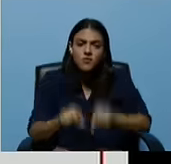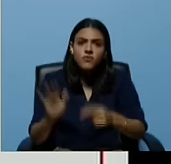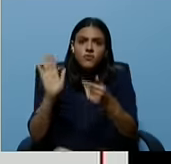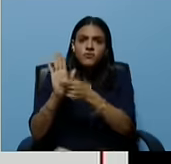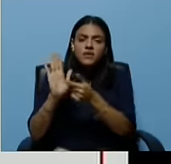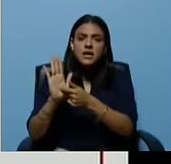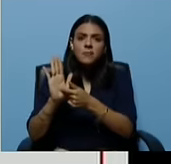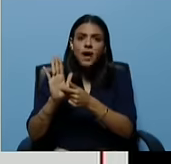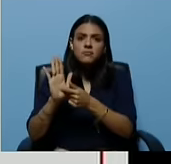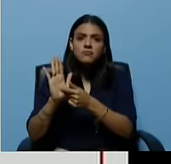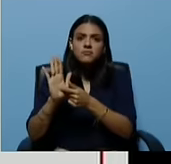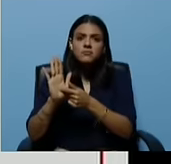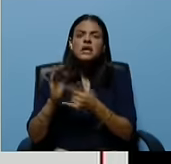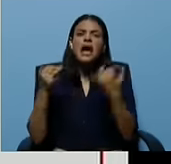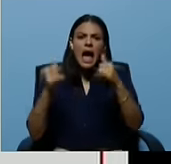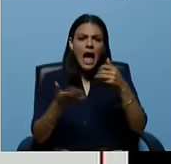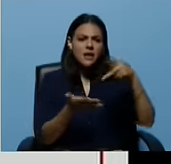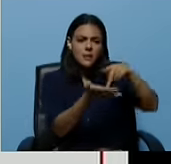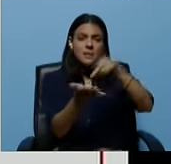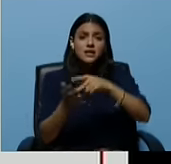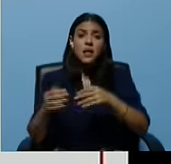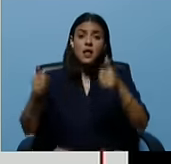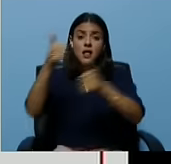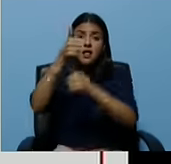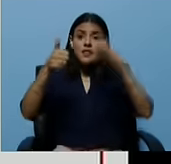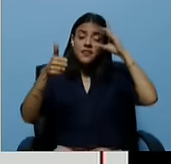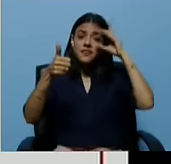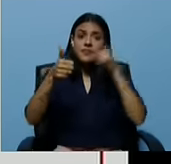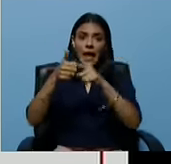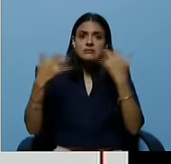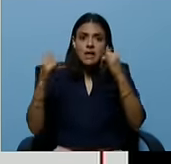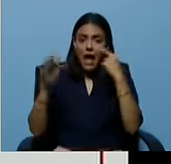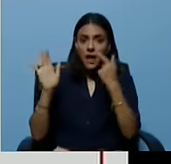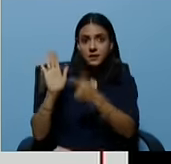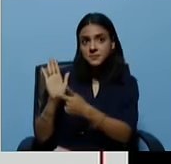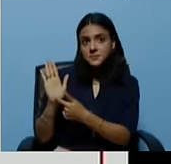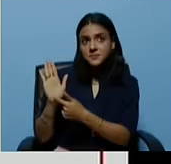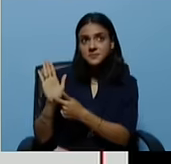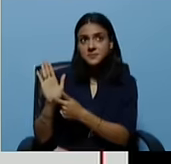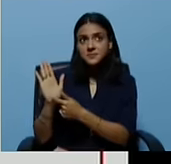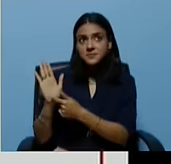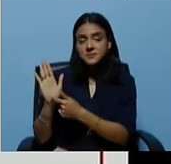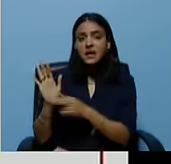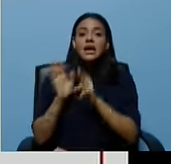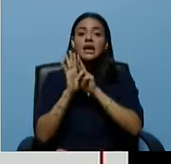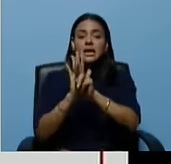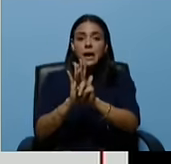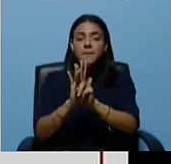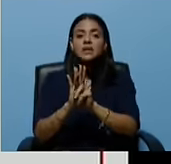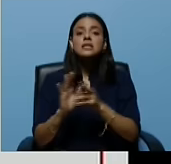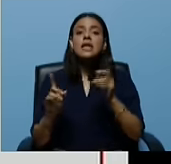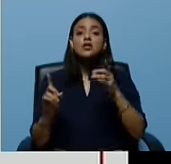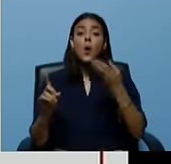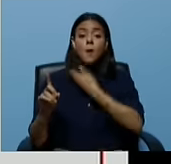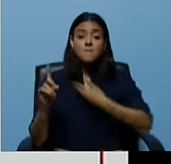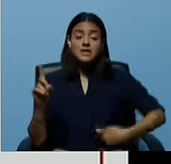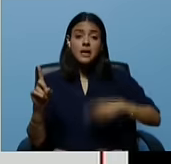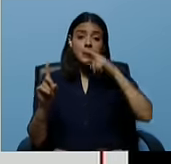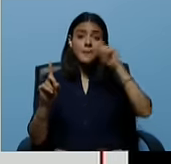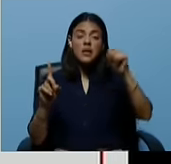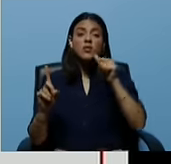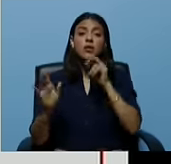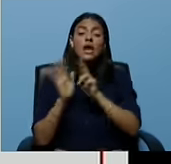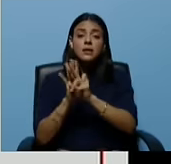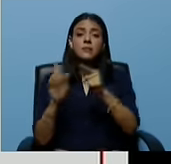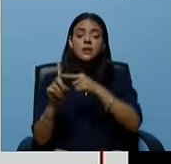con la asistencia de la vicepresidenta ejecutiva, en representación del presidente Maduro,